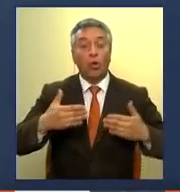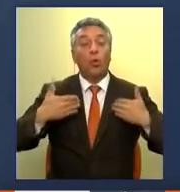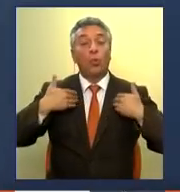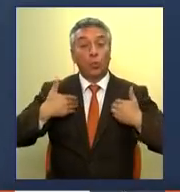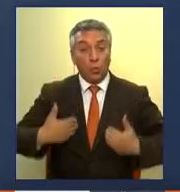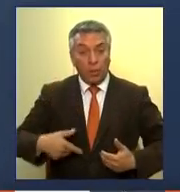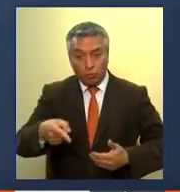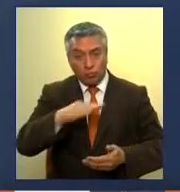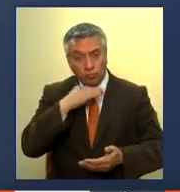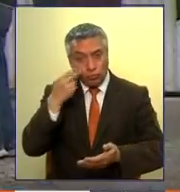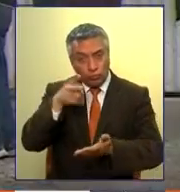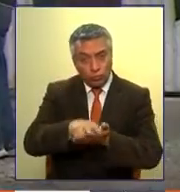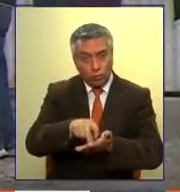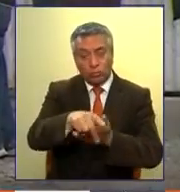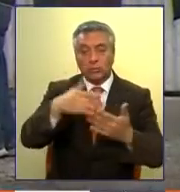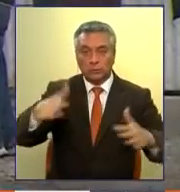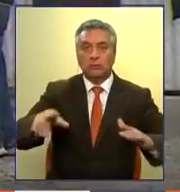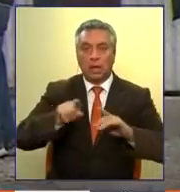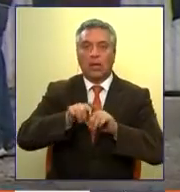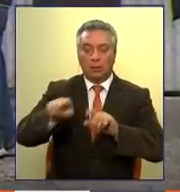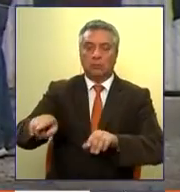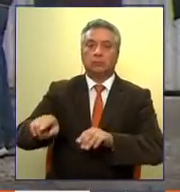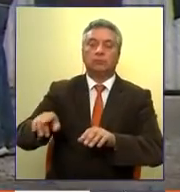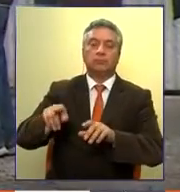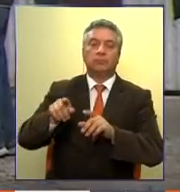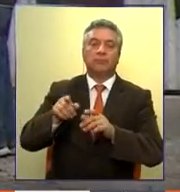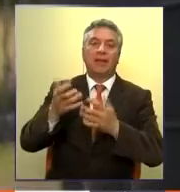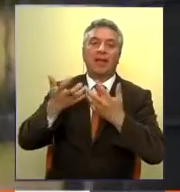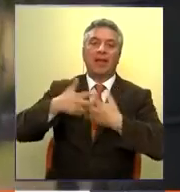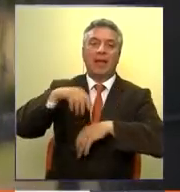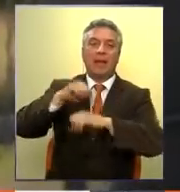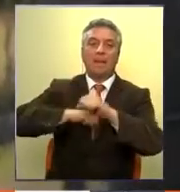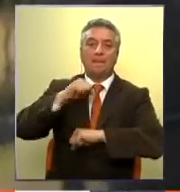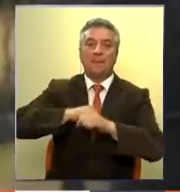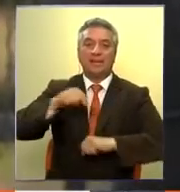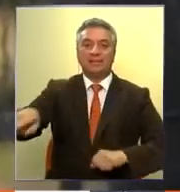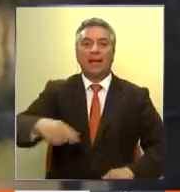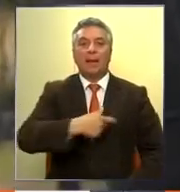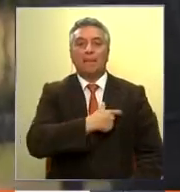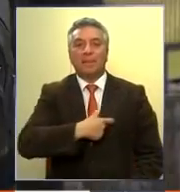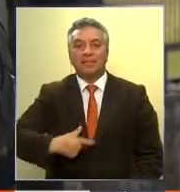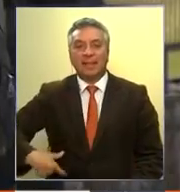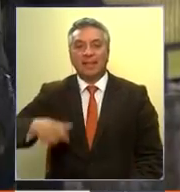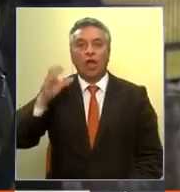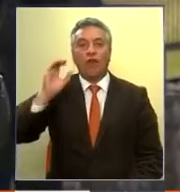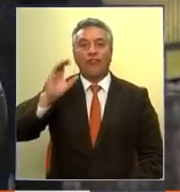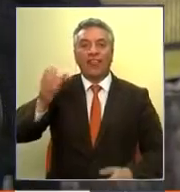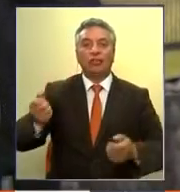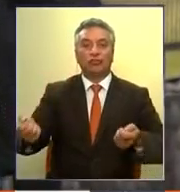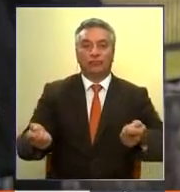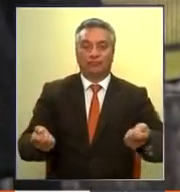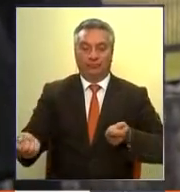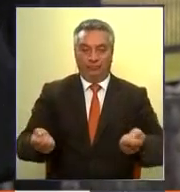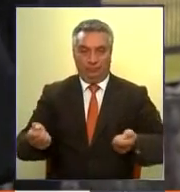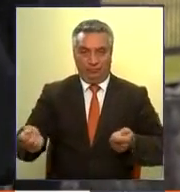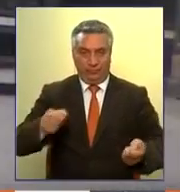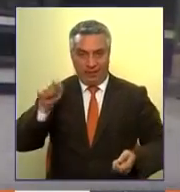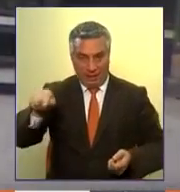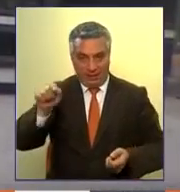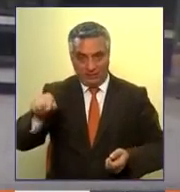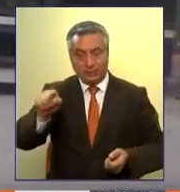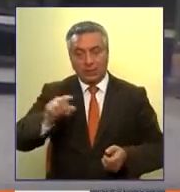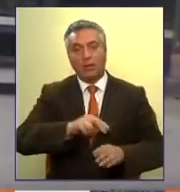delegado en las dependencias de agroservicios pérez empresa perteneciente al presidente de la confederación nacional de transporte de carga y que